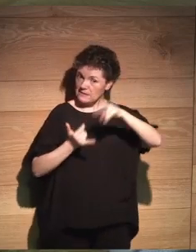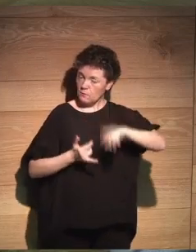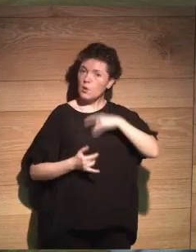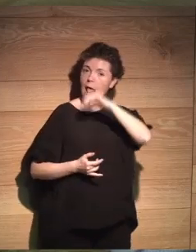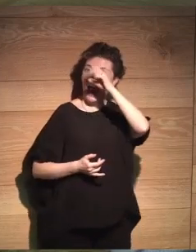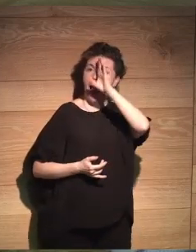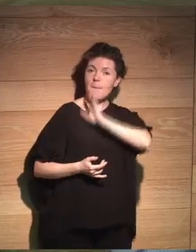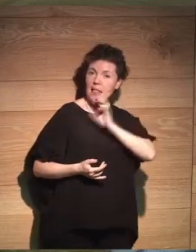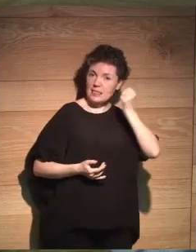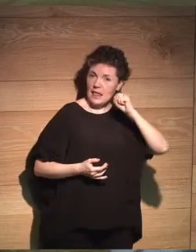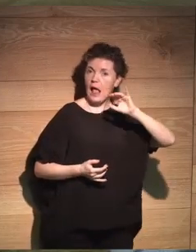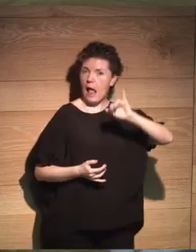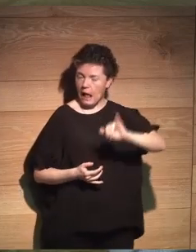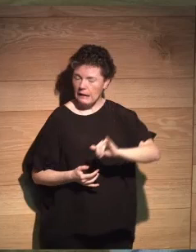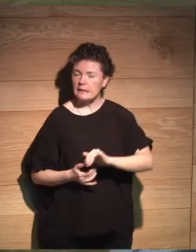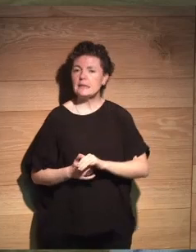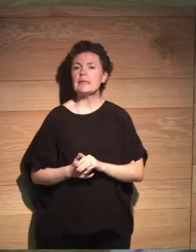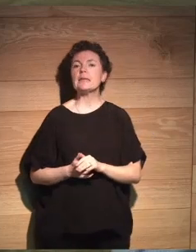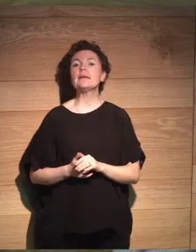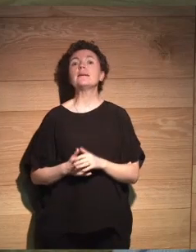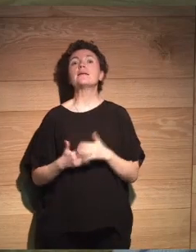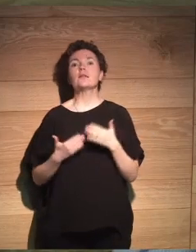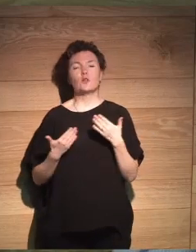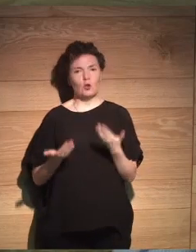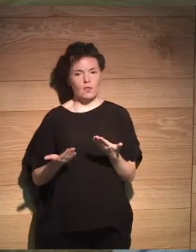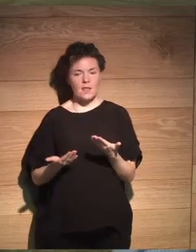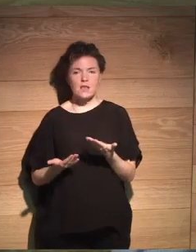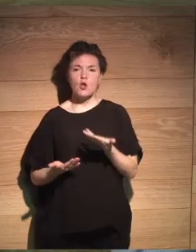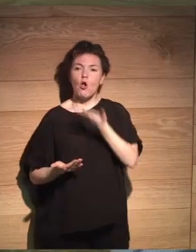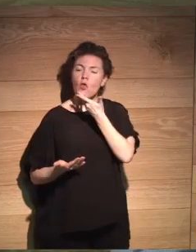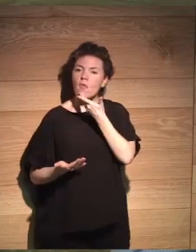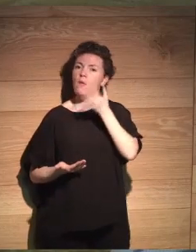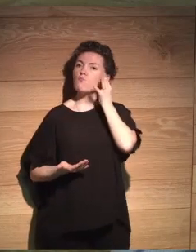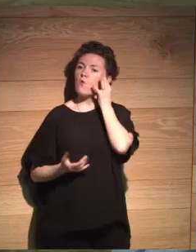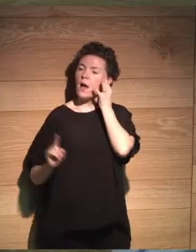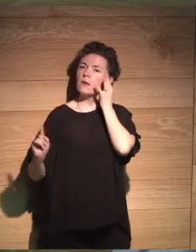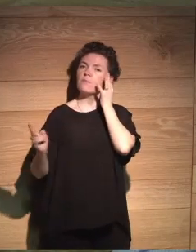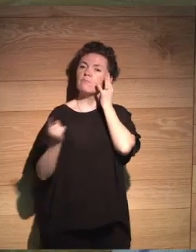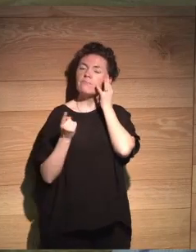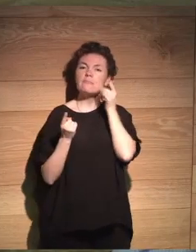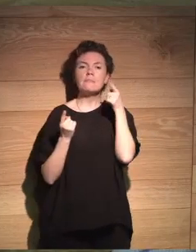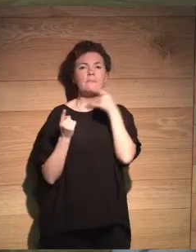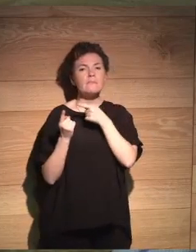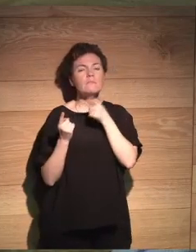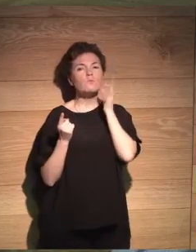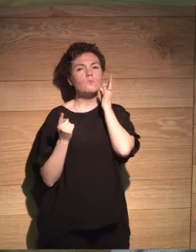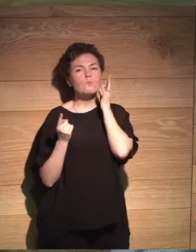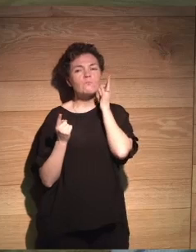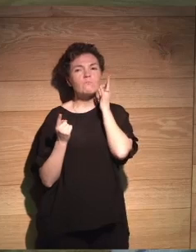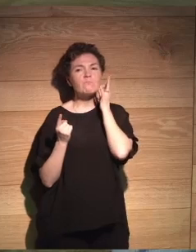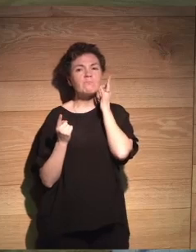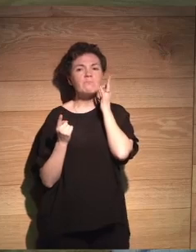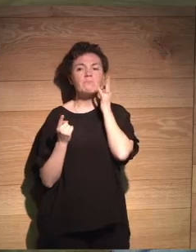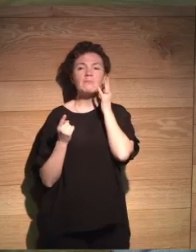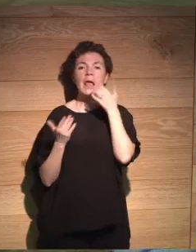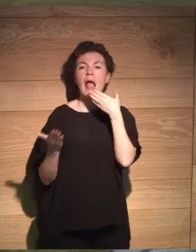un amante, y entonces conoce a una mujer con la cual